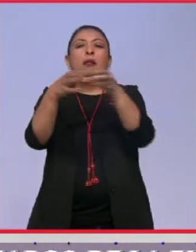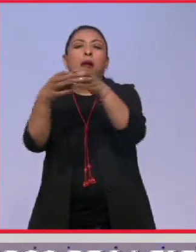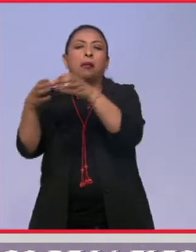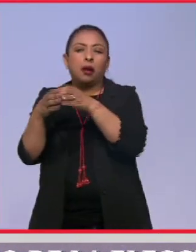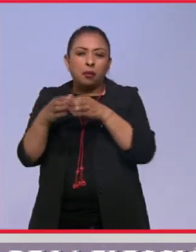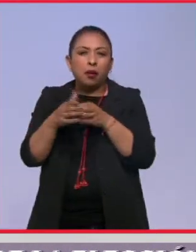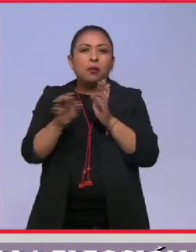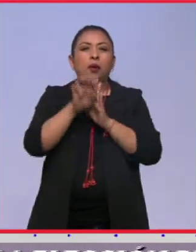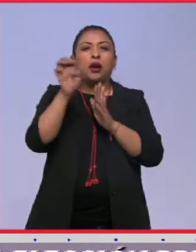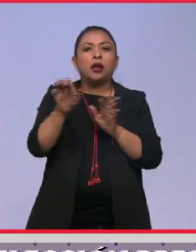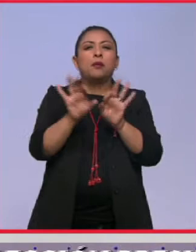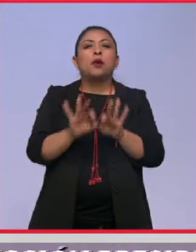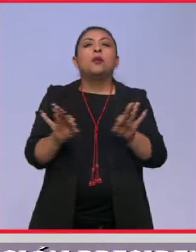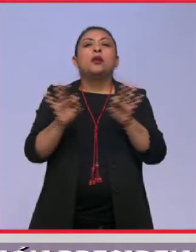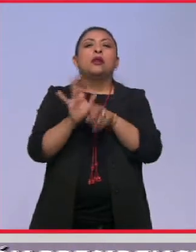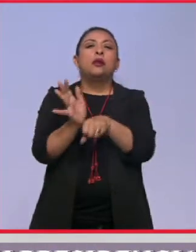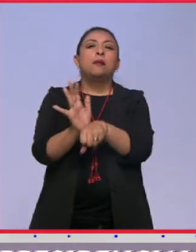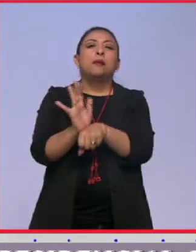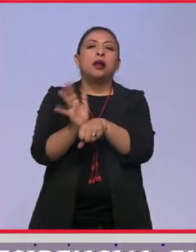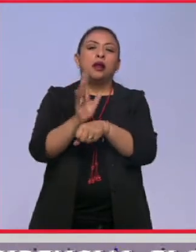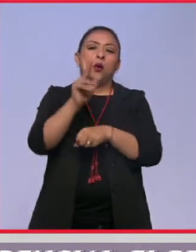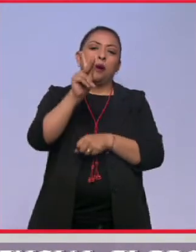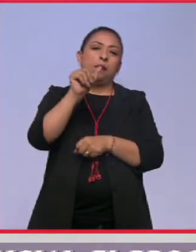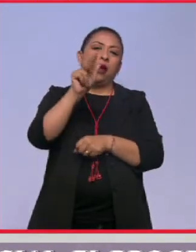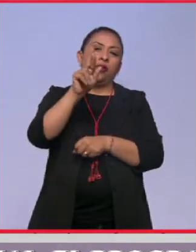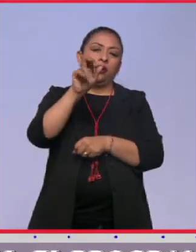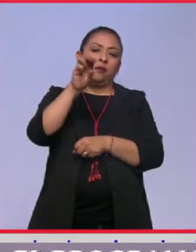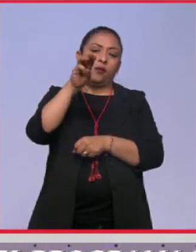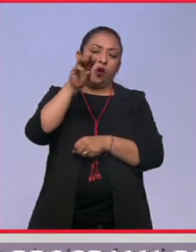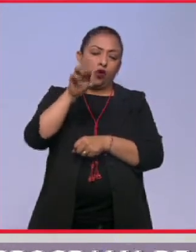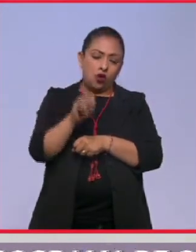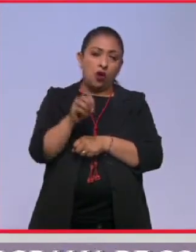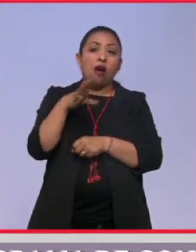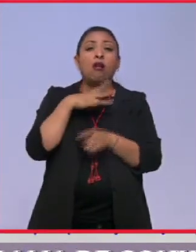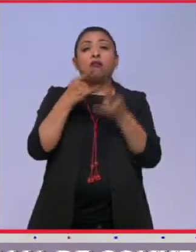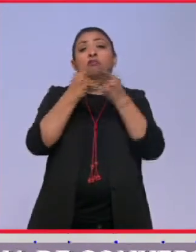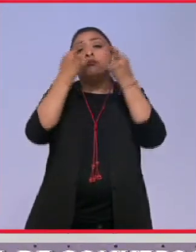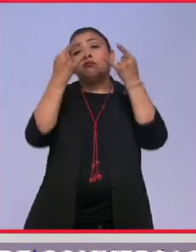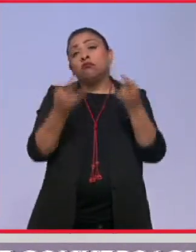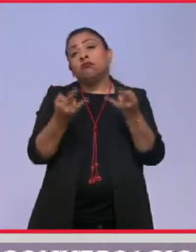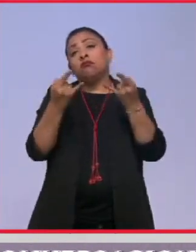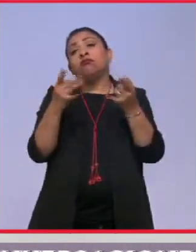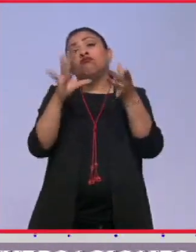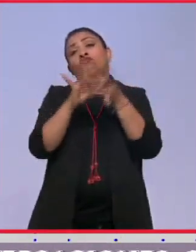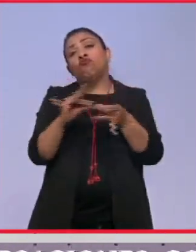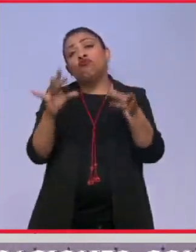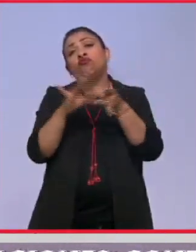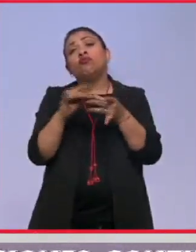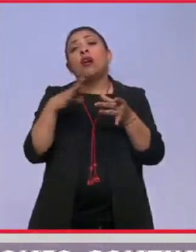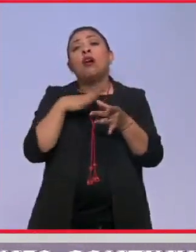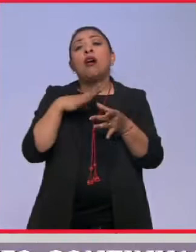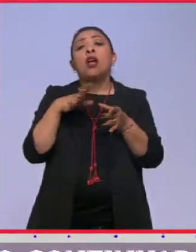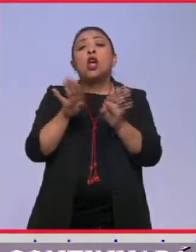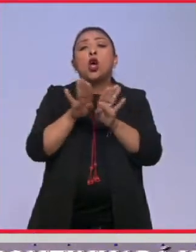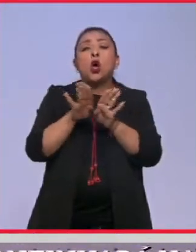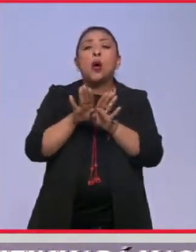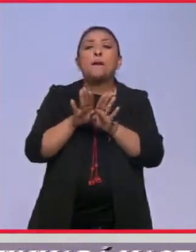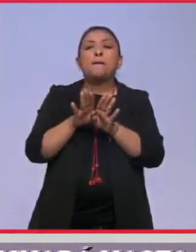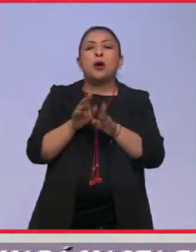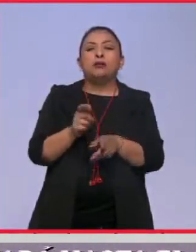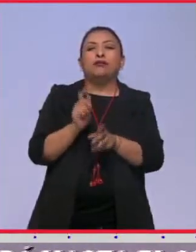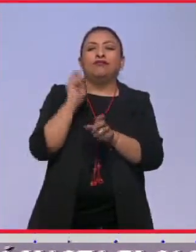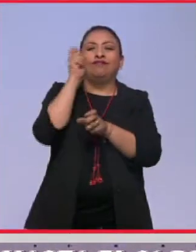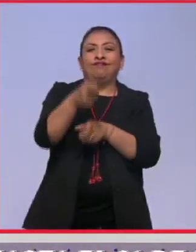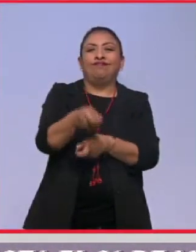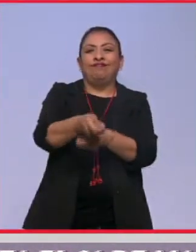ejemplo, destacamos la película Patrimonio, que cuenta la historia de una cooperativa de pescadores en Baja California